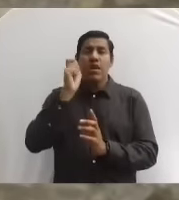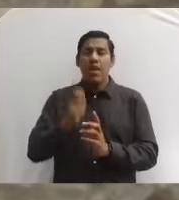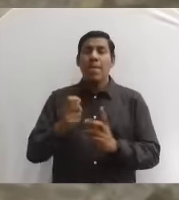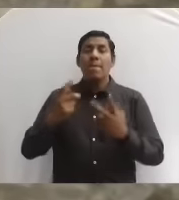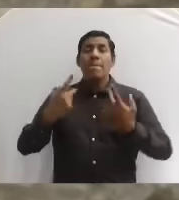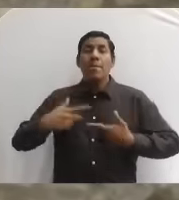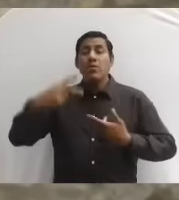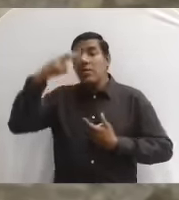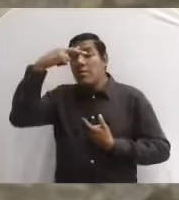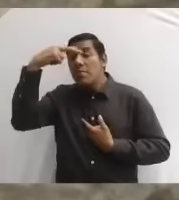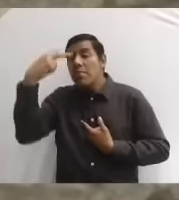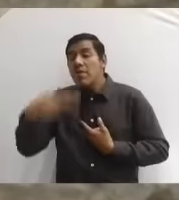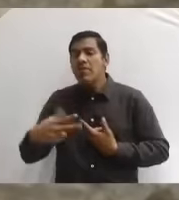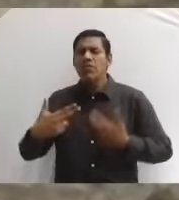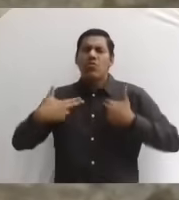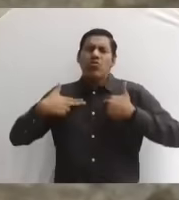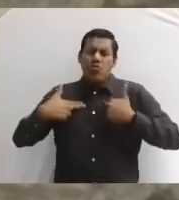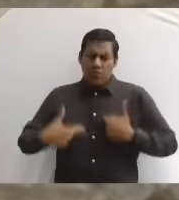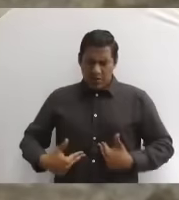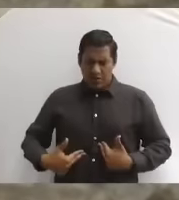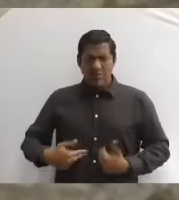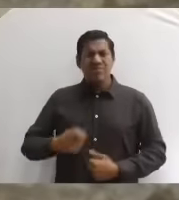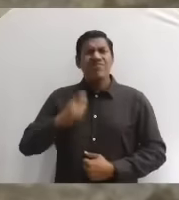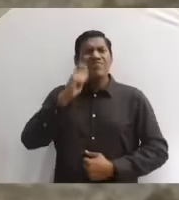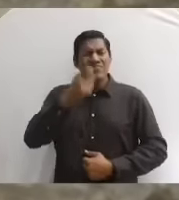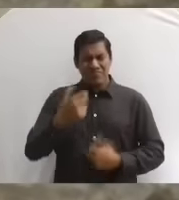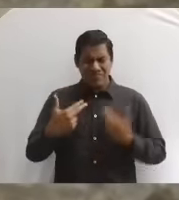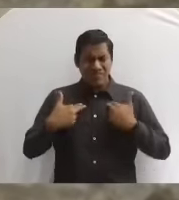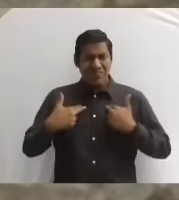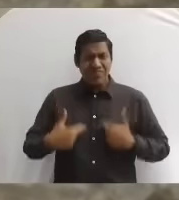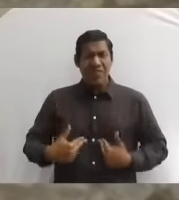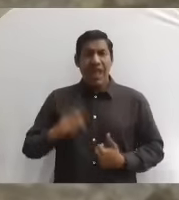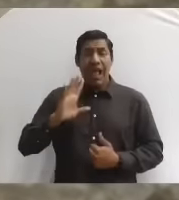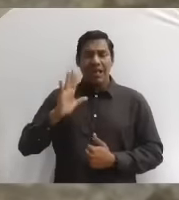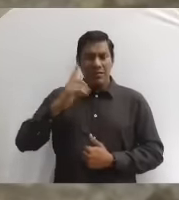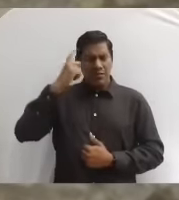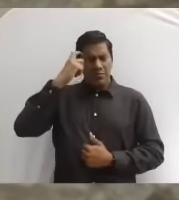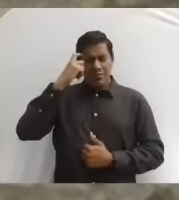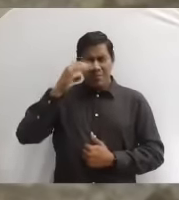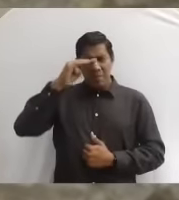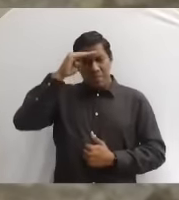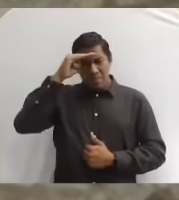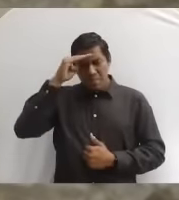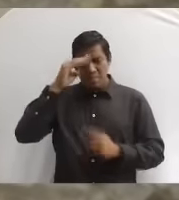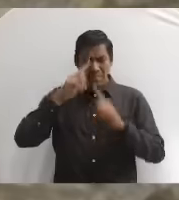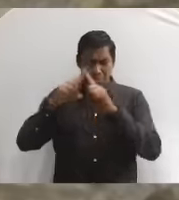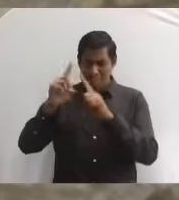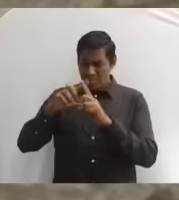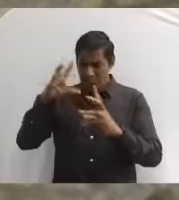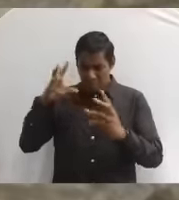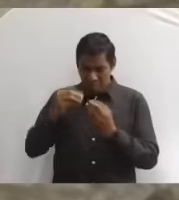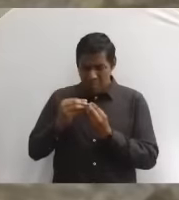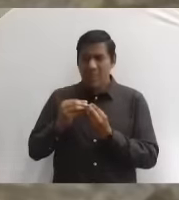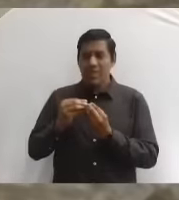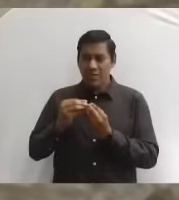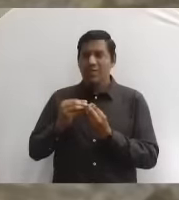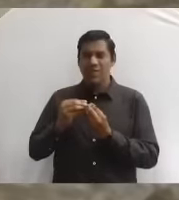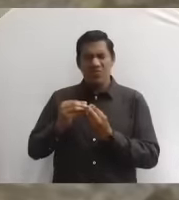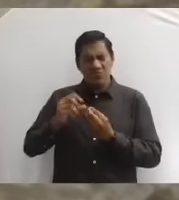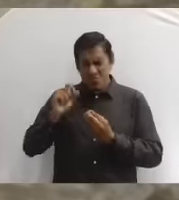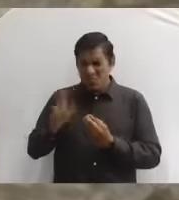mexicano, que engloba nuestro pensamiento. Yo resumo muy